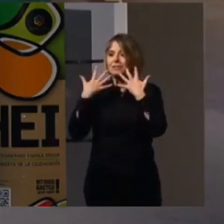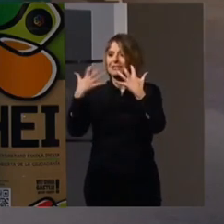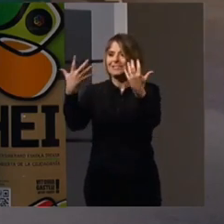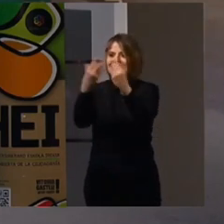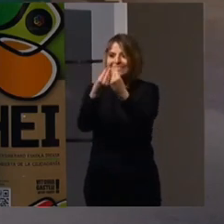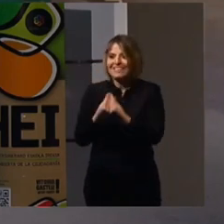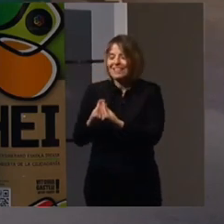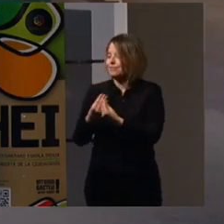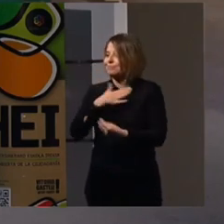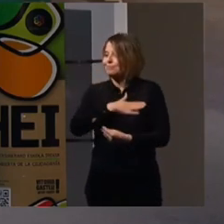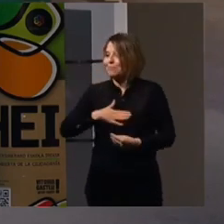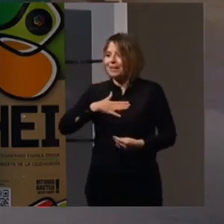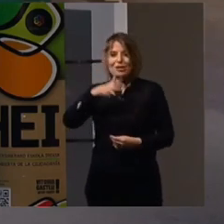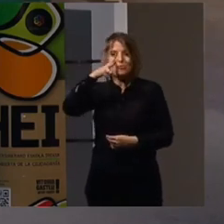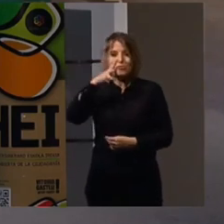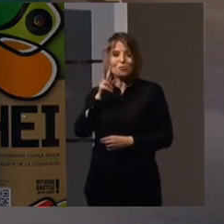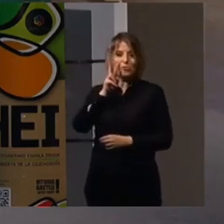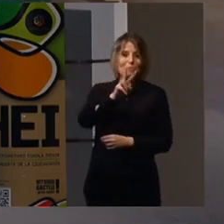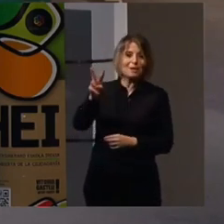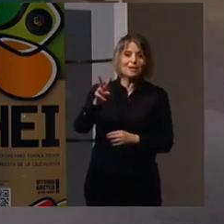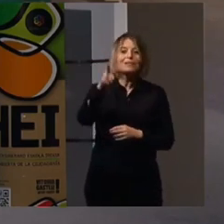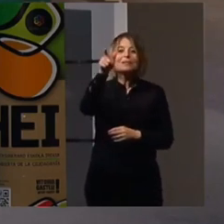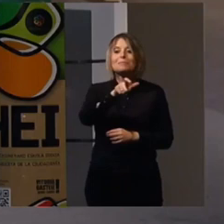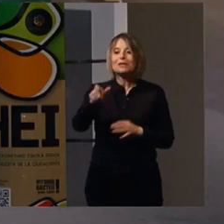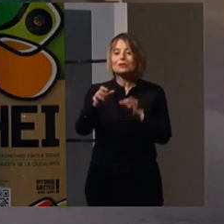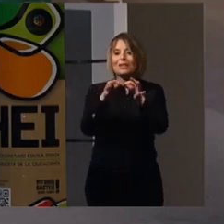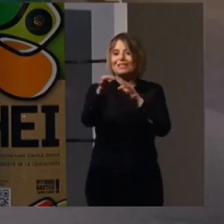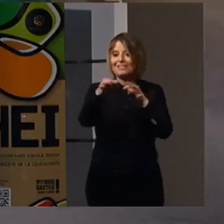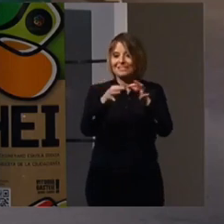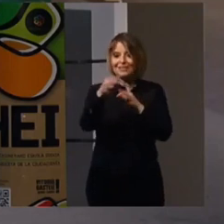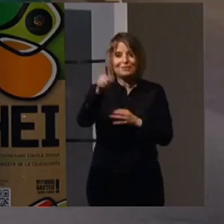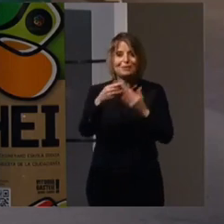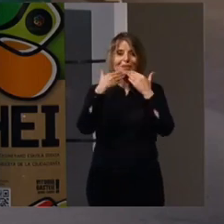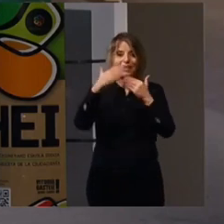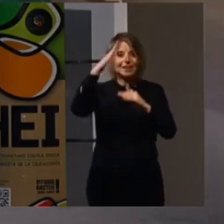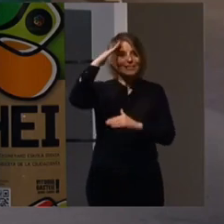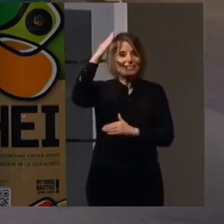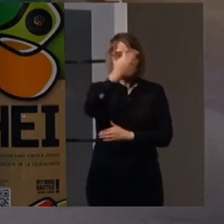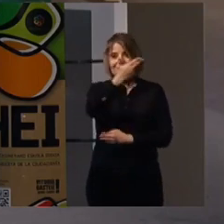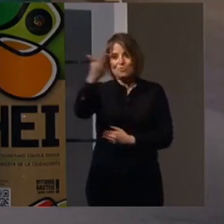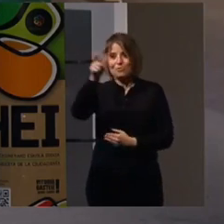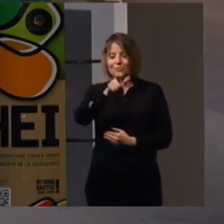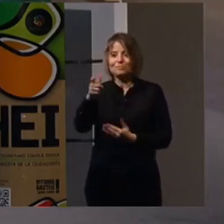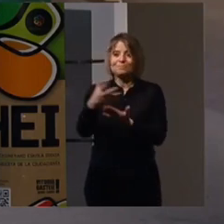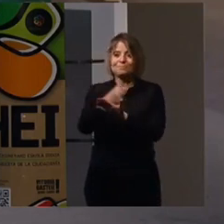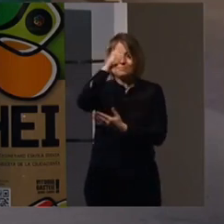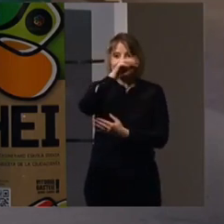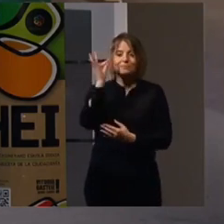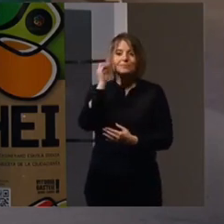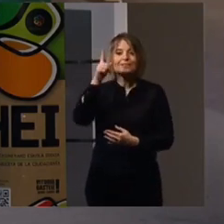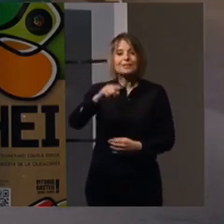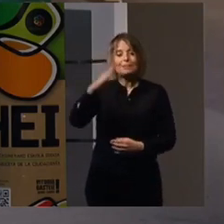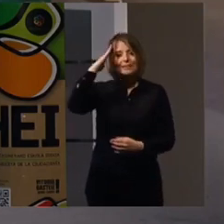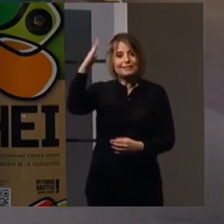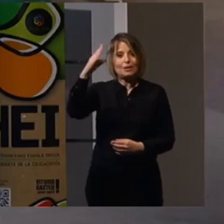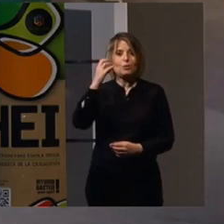sala llena, que siempre es un placer y un lujo, pues hay más gente que nos está siguiendo a través del streaming, así que un saludo a todos y a todas. También saludo